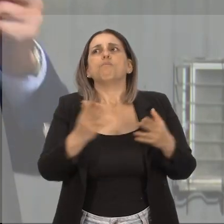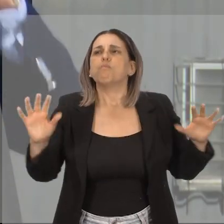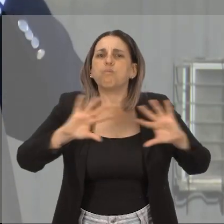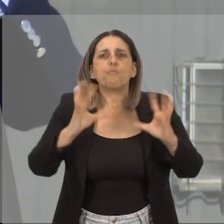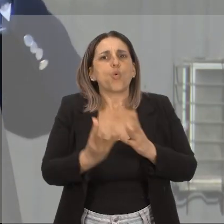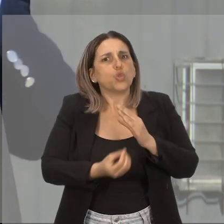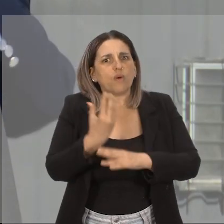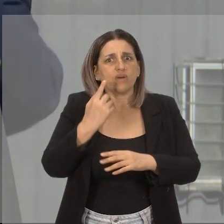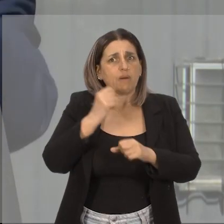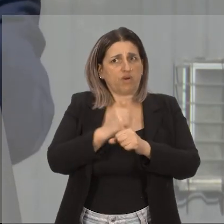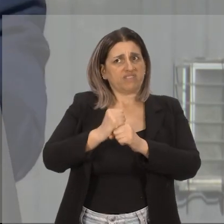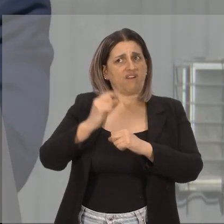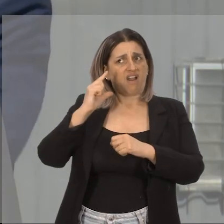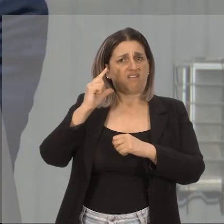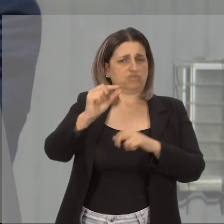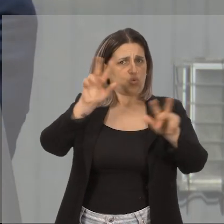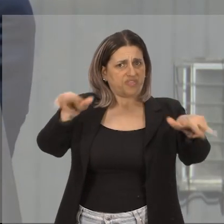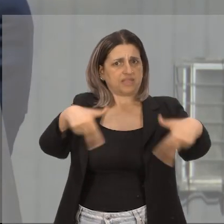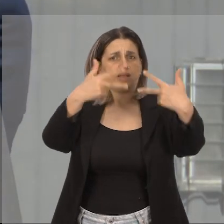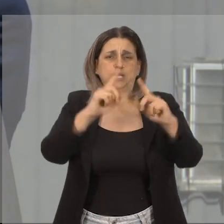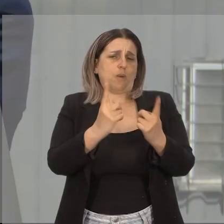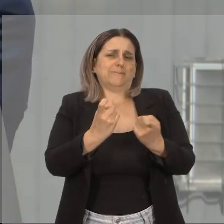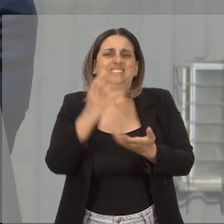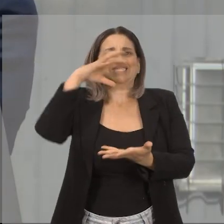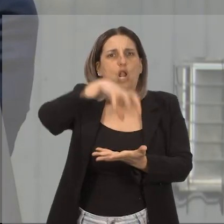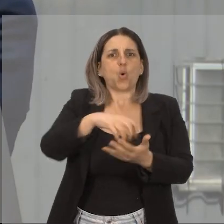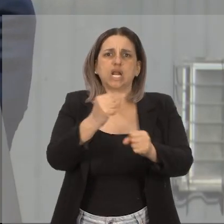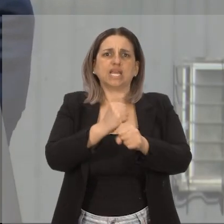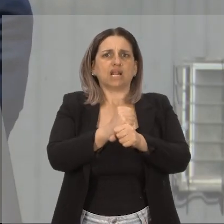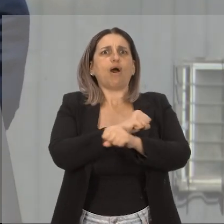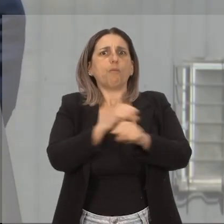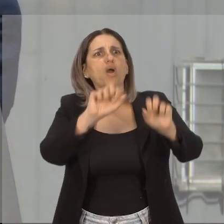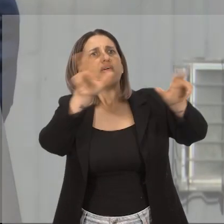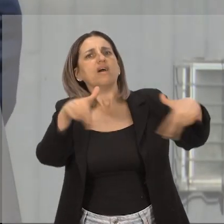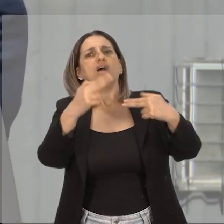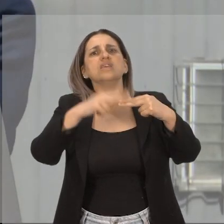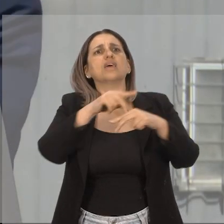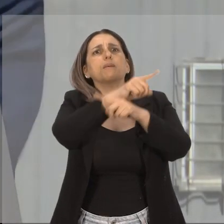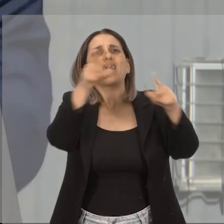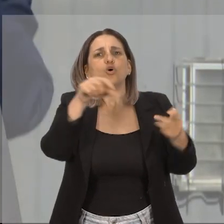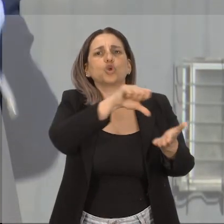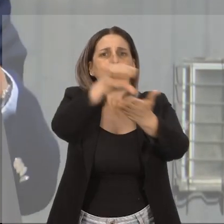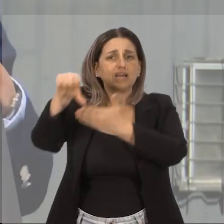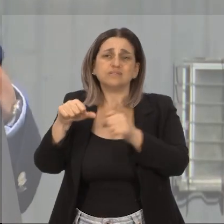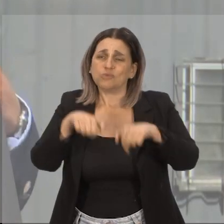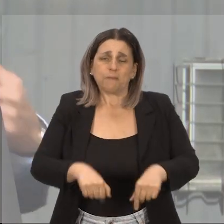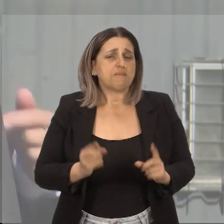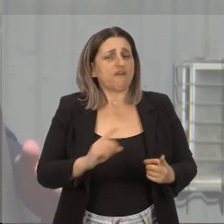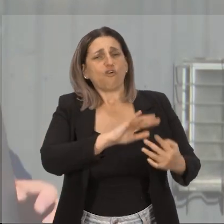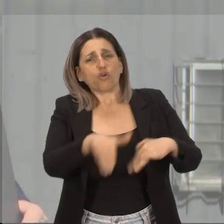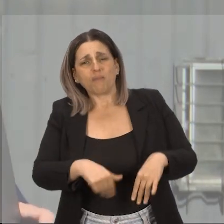mundo moderno, que cada vez más se va a poder trabajar a distancia, o las oficinas no tienen por qué estar en el lugar donde se dé el giro, y en este